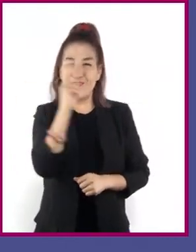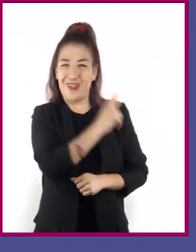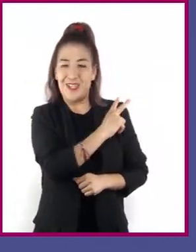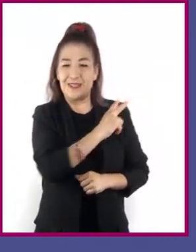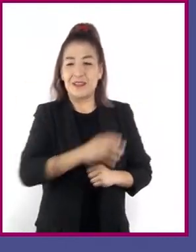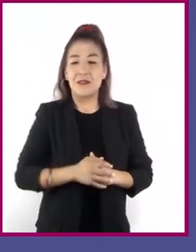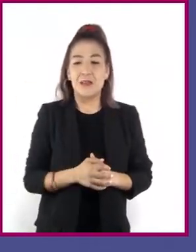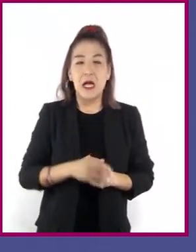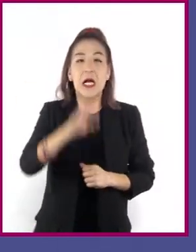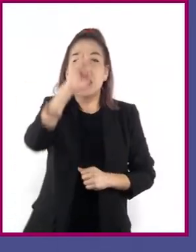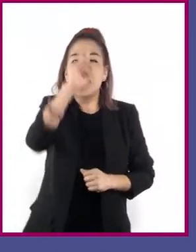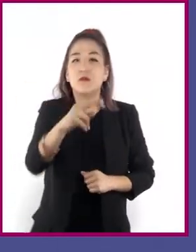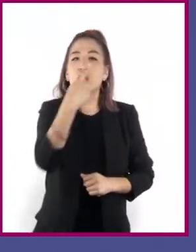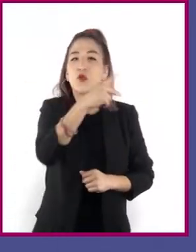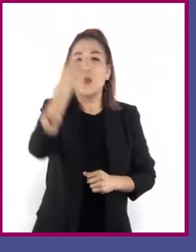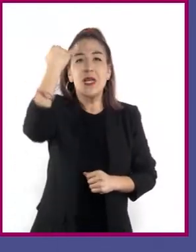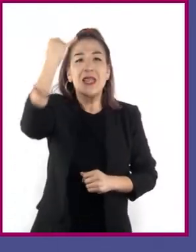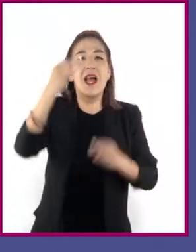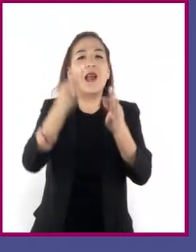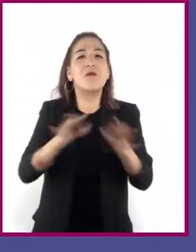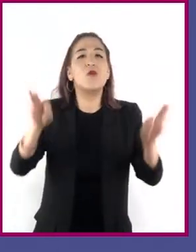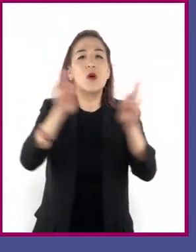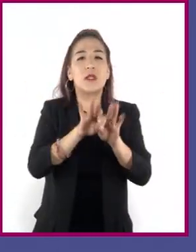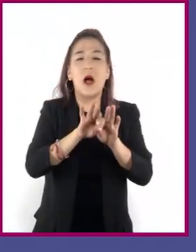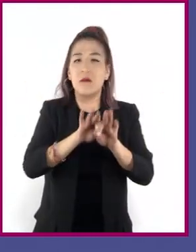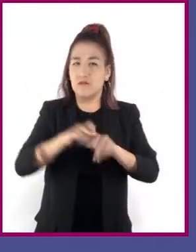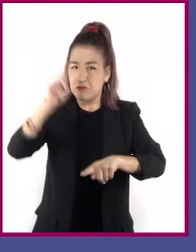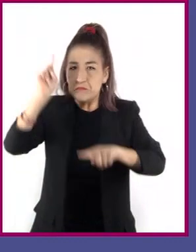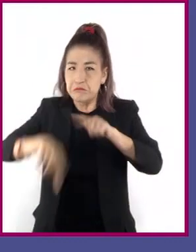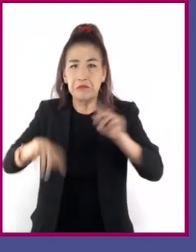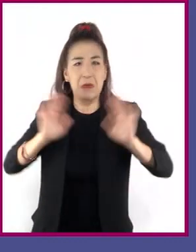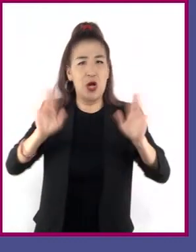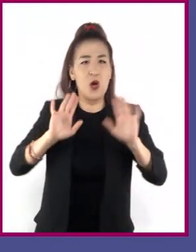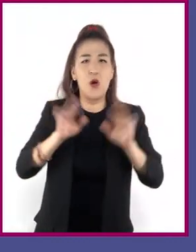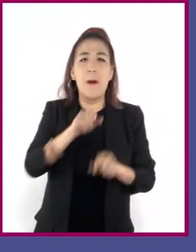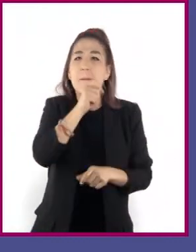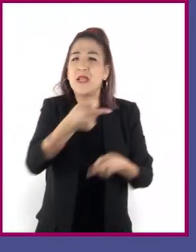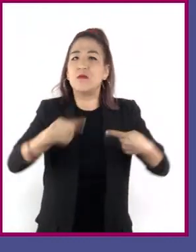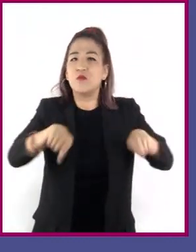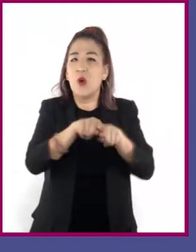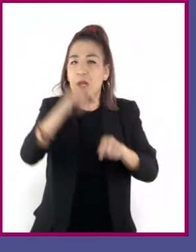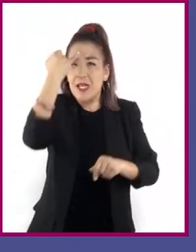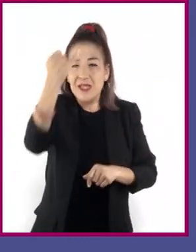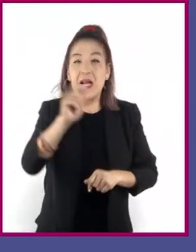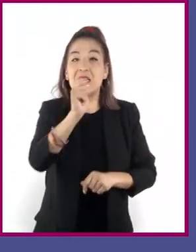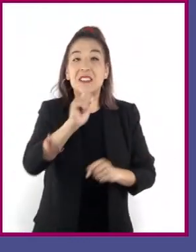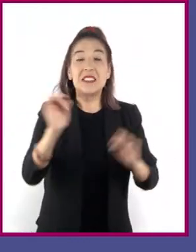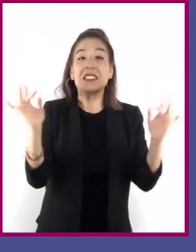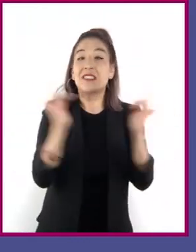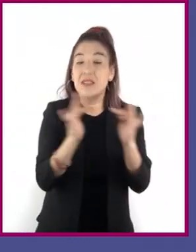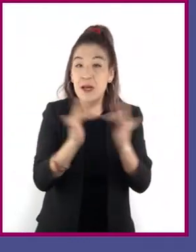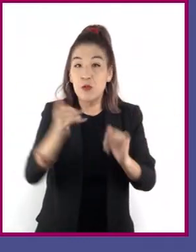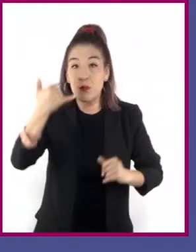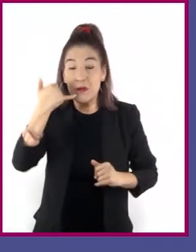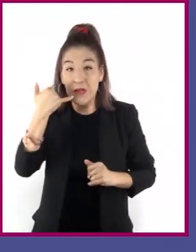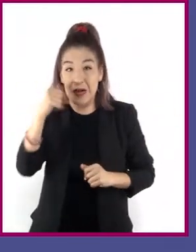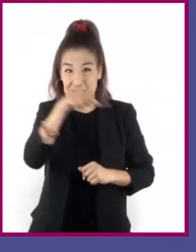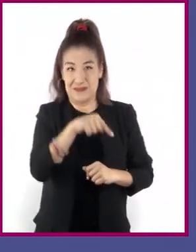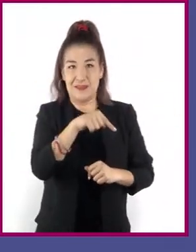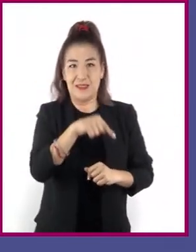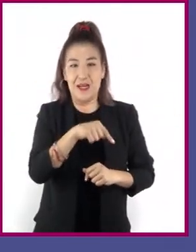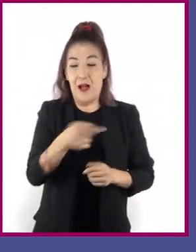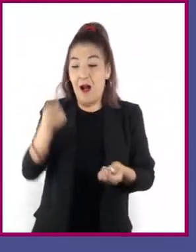estamos respetando la idea principal no le cambiamos nada la idea principal era esto si el celular este aparato